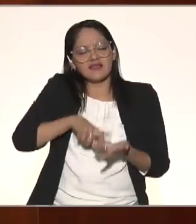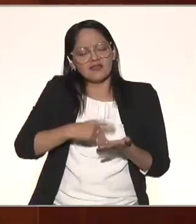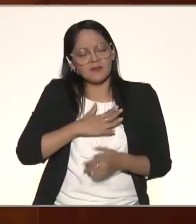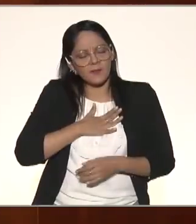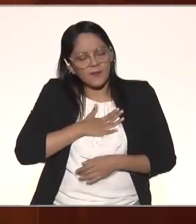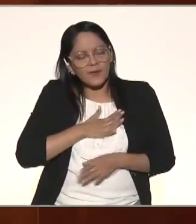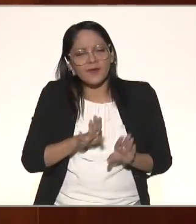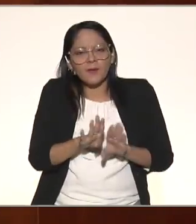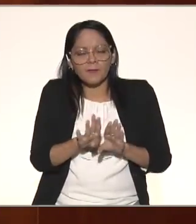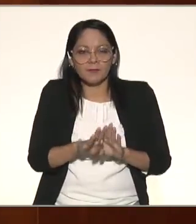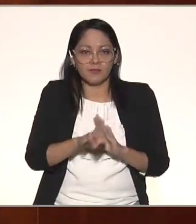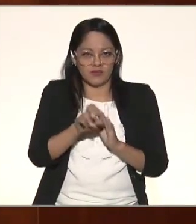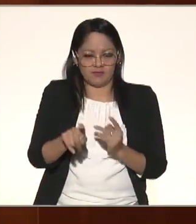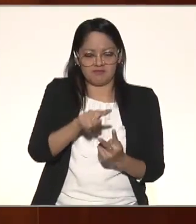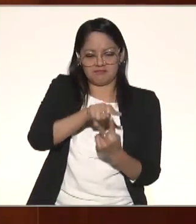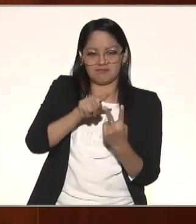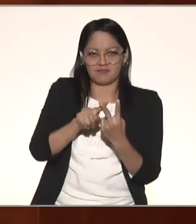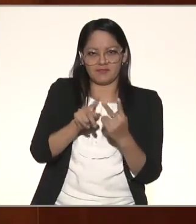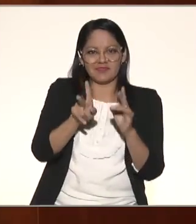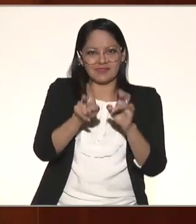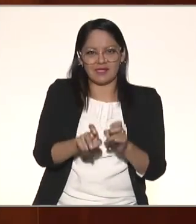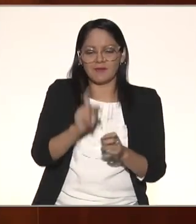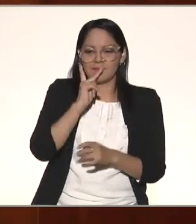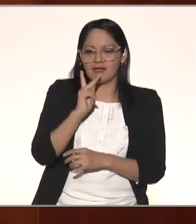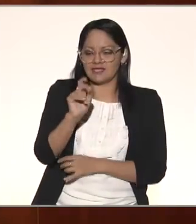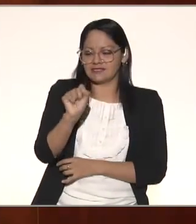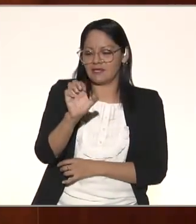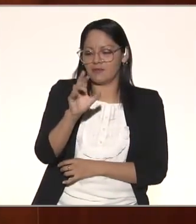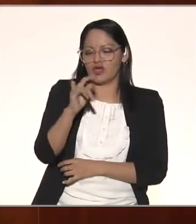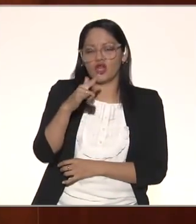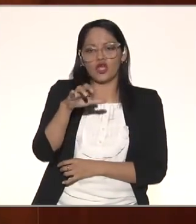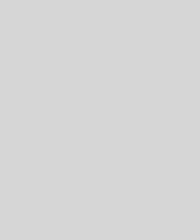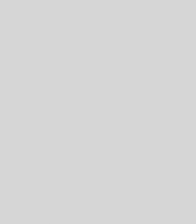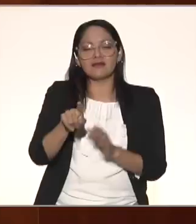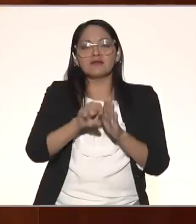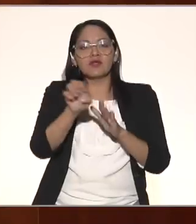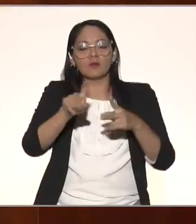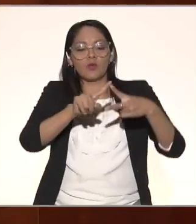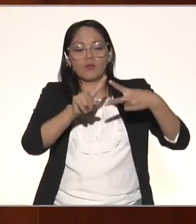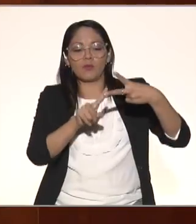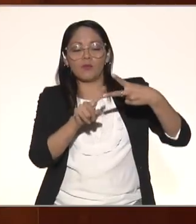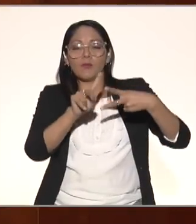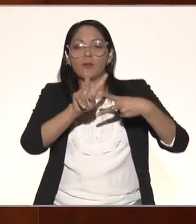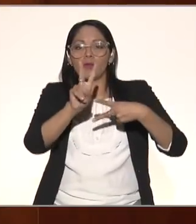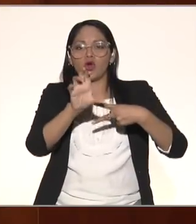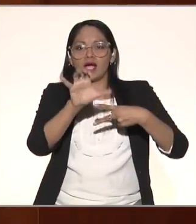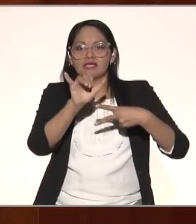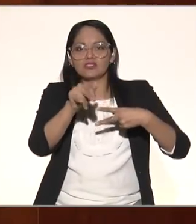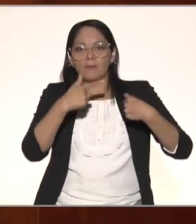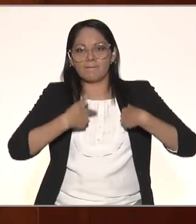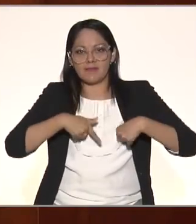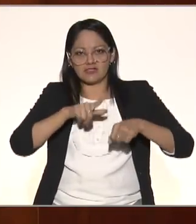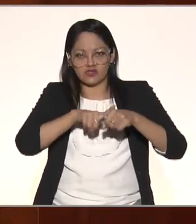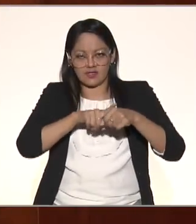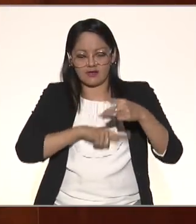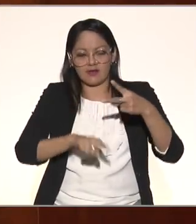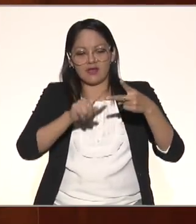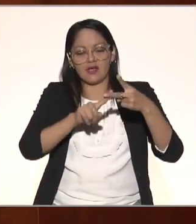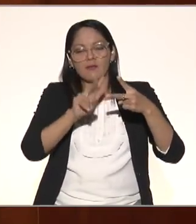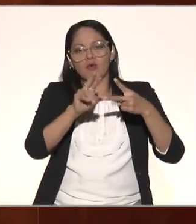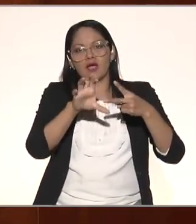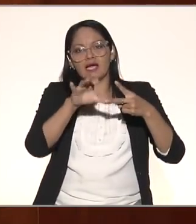Vemos dos ejes vocacionales en la semiología, la vocación personal y la vocación de vida. La vocación personal es aquella que